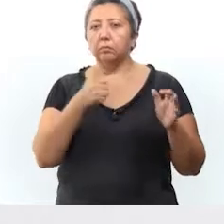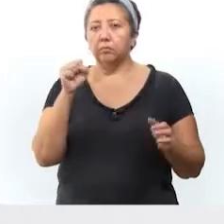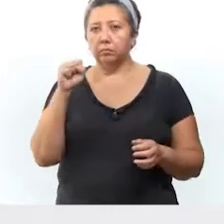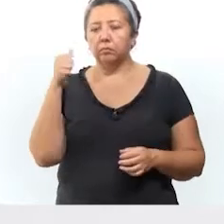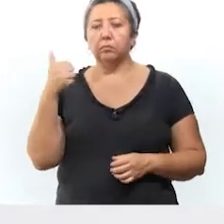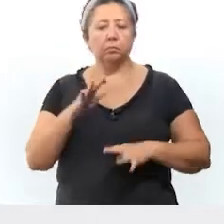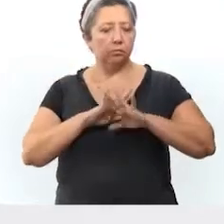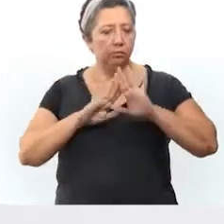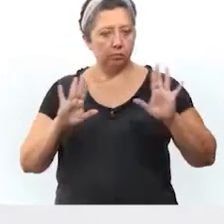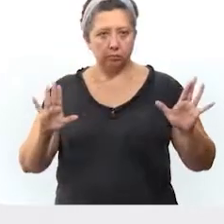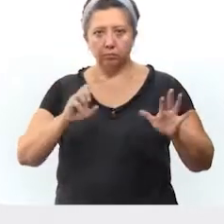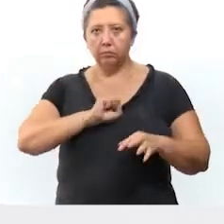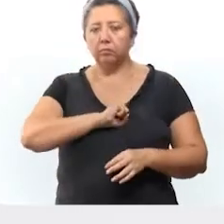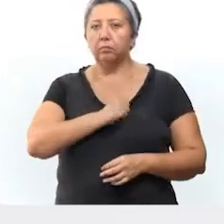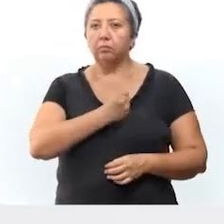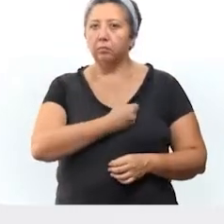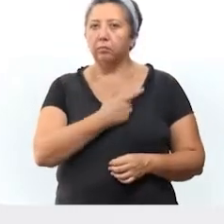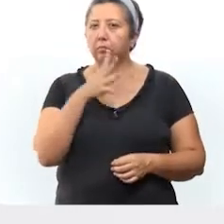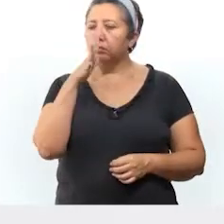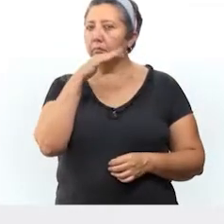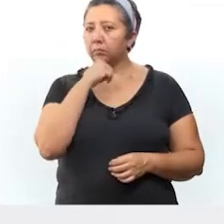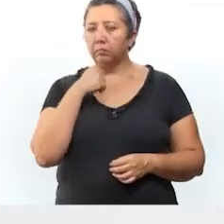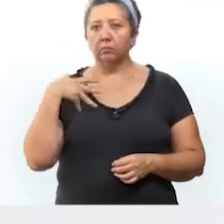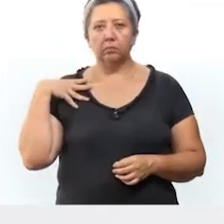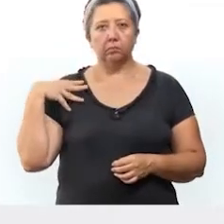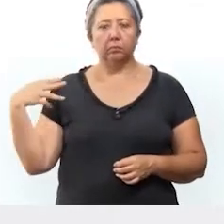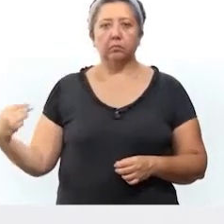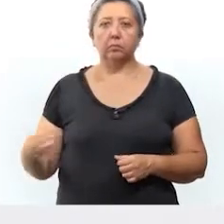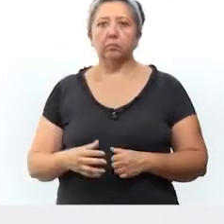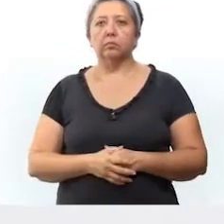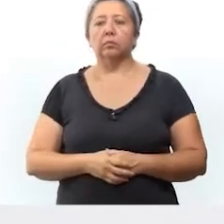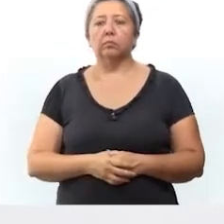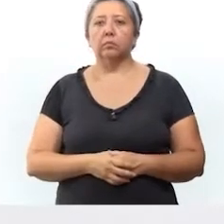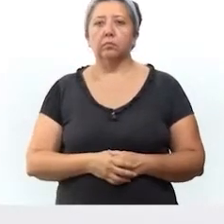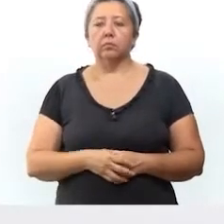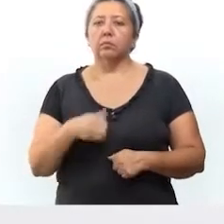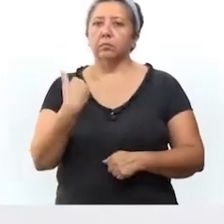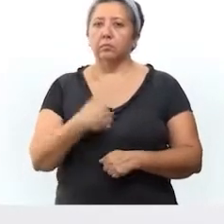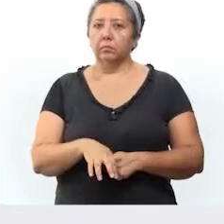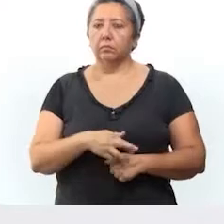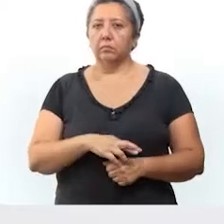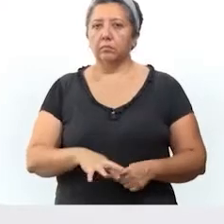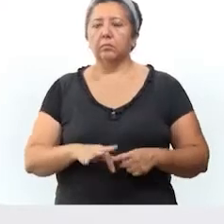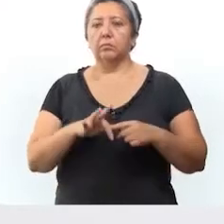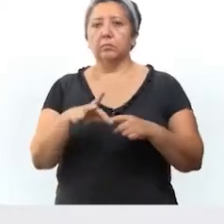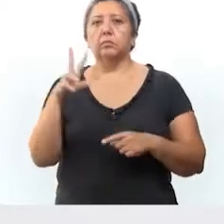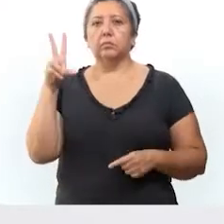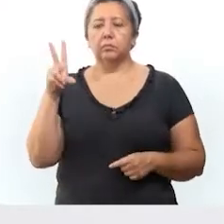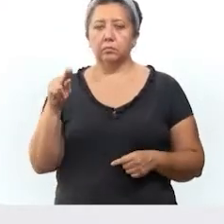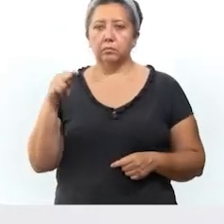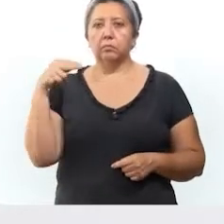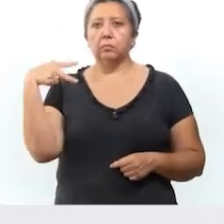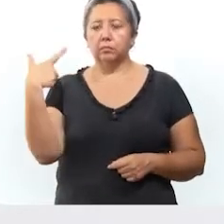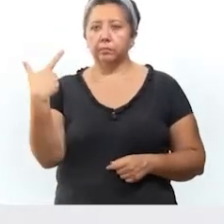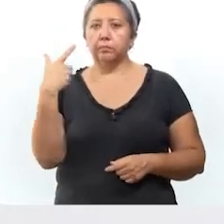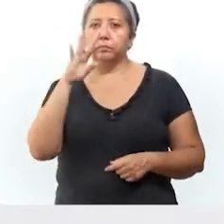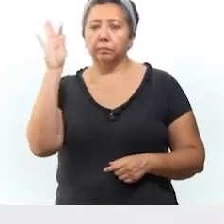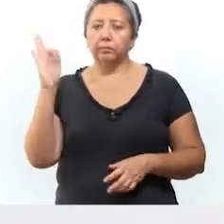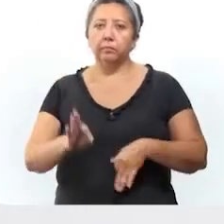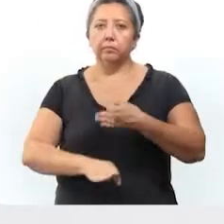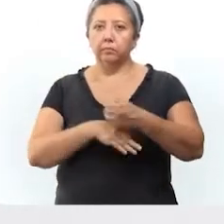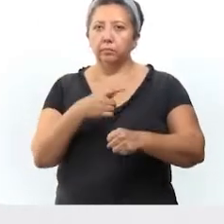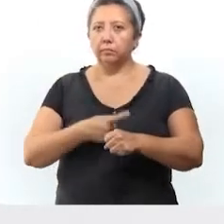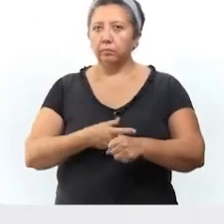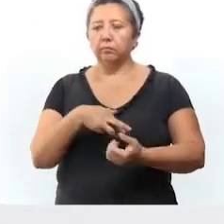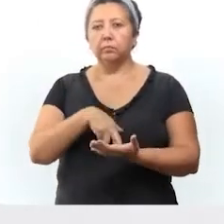59.066 pacientes ya se recuperaron, no presentan síntomas ni pueden contagiar. Esta cifra representa el 87% del